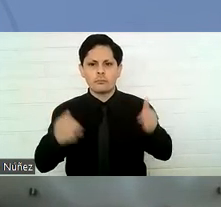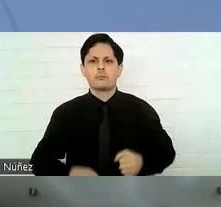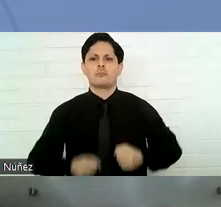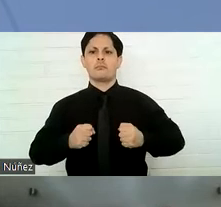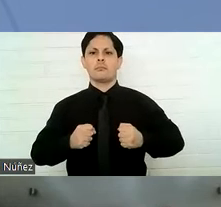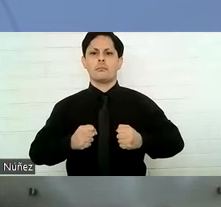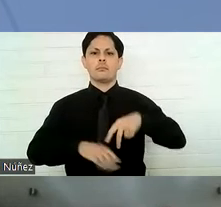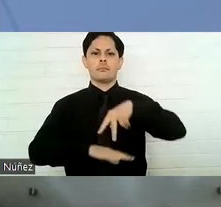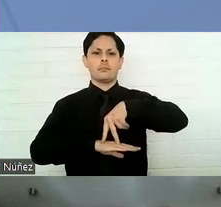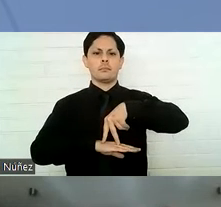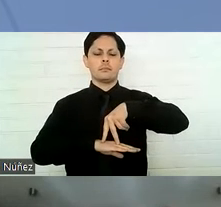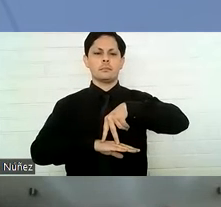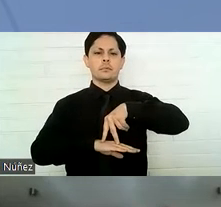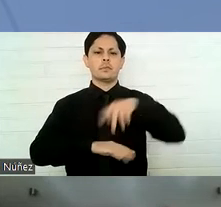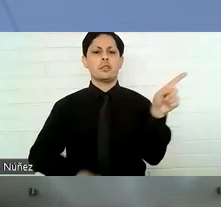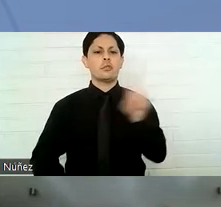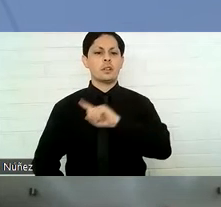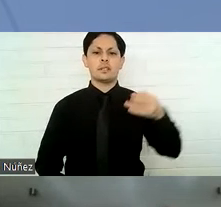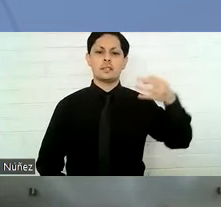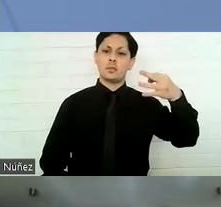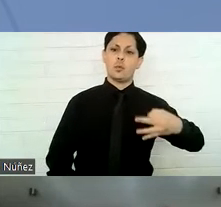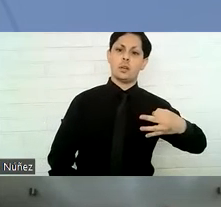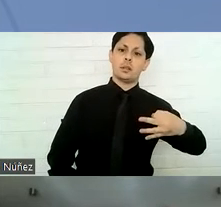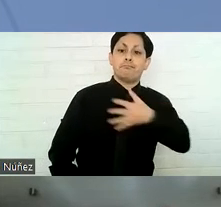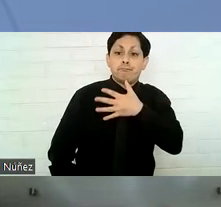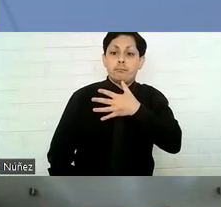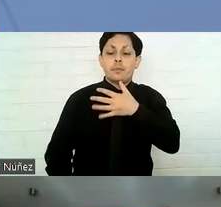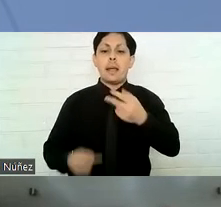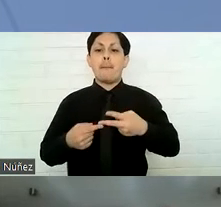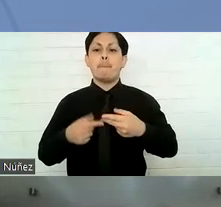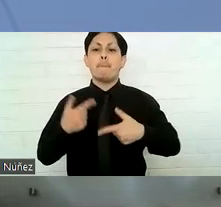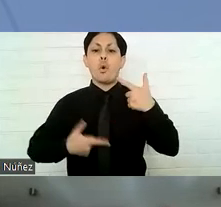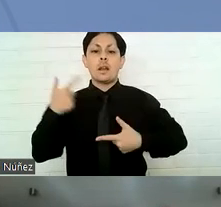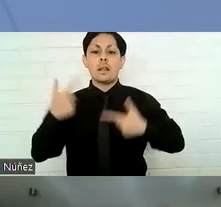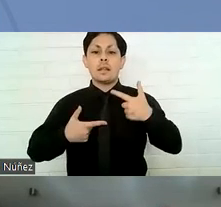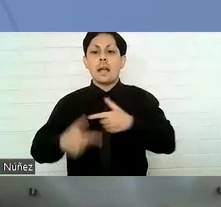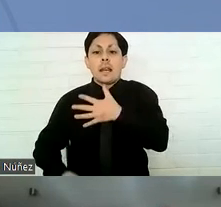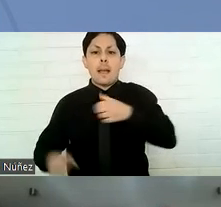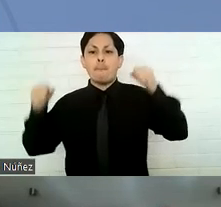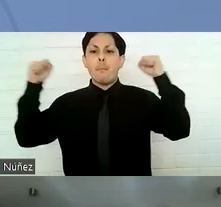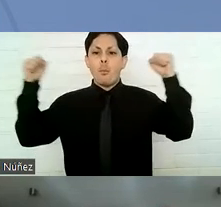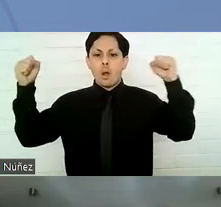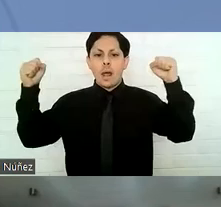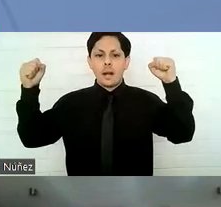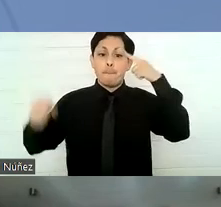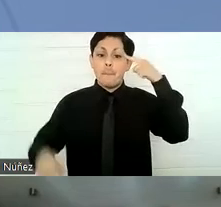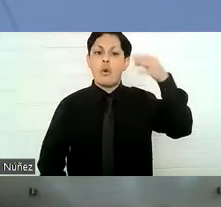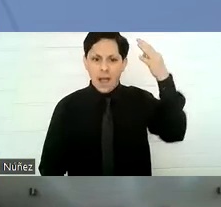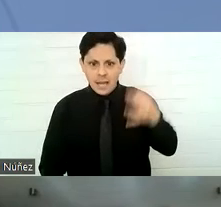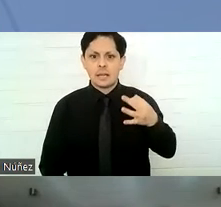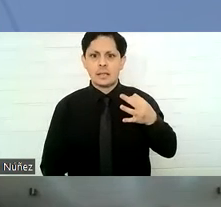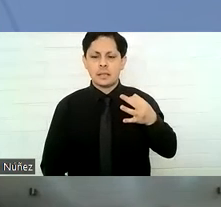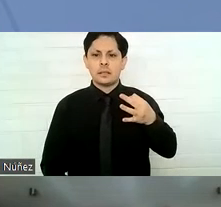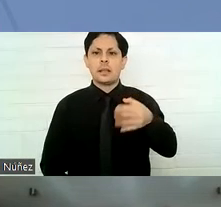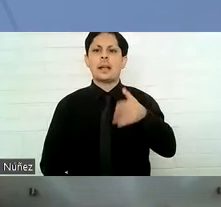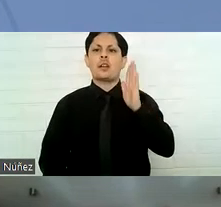posición, que no es ni segura, ni política, ni popular, pero hay que tomarla